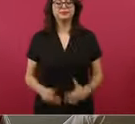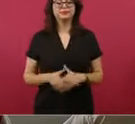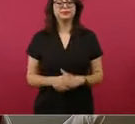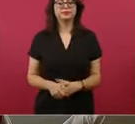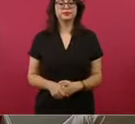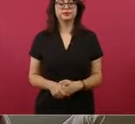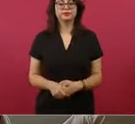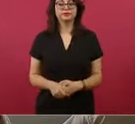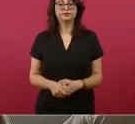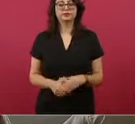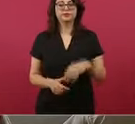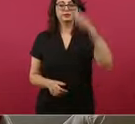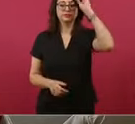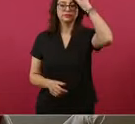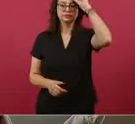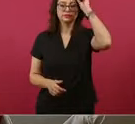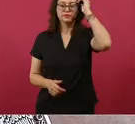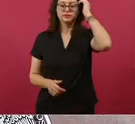favor.